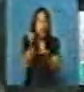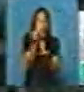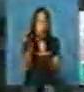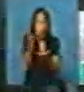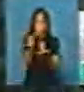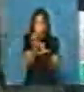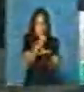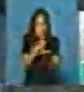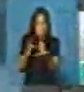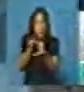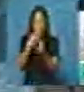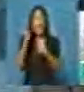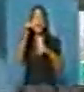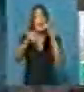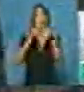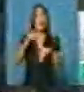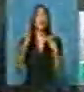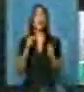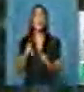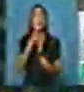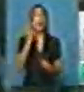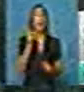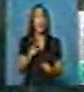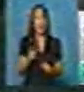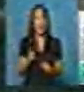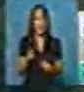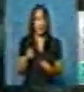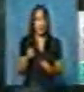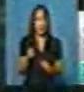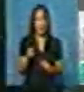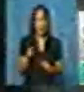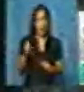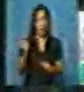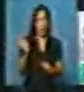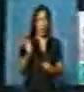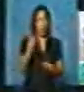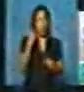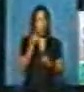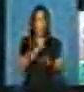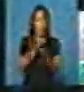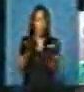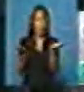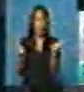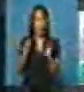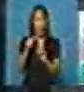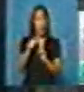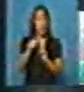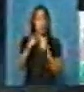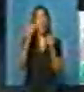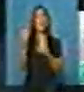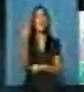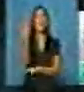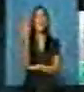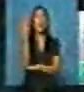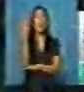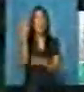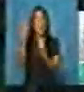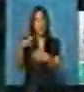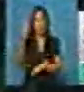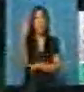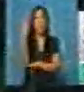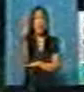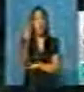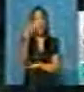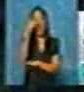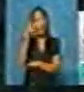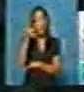urnas. Y la verdad que creo que ha sido todo una demostración a partir de la asamblea que esto iba a